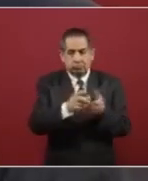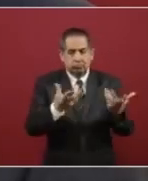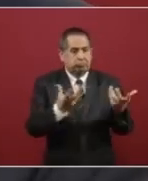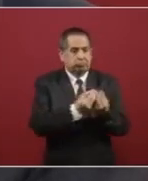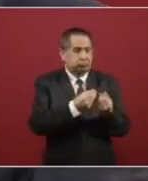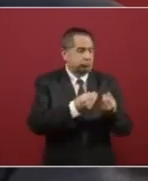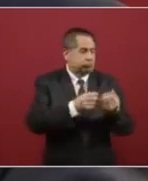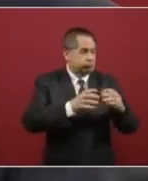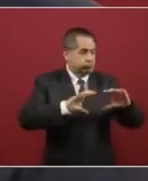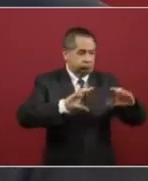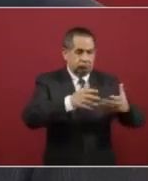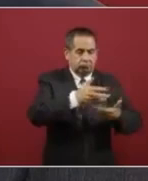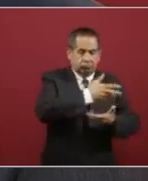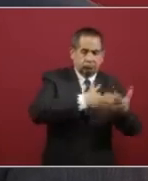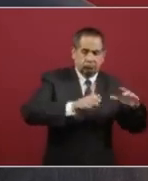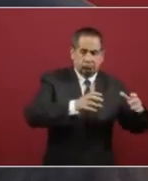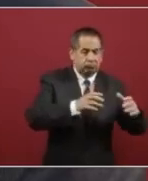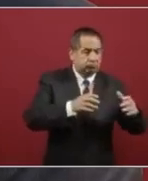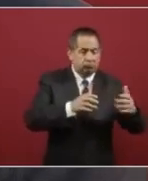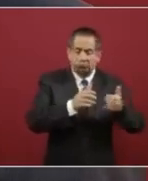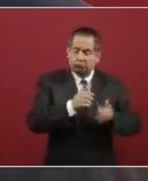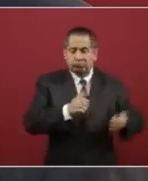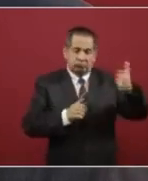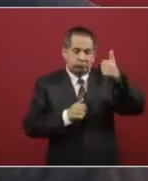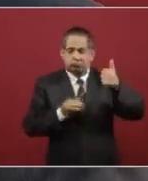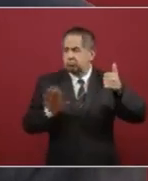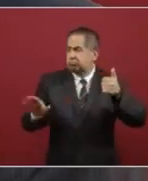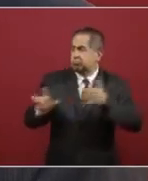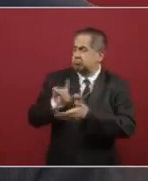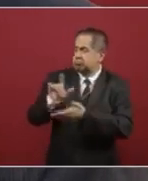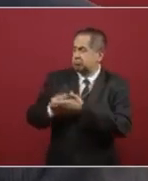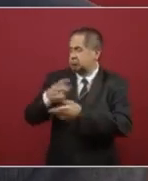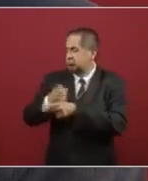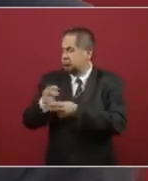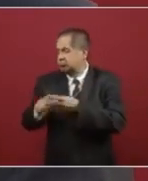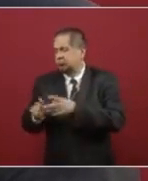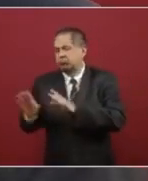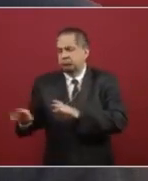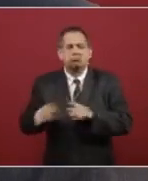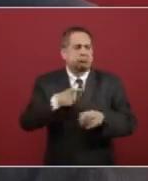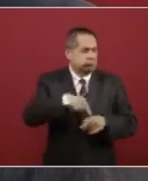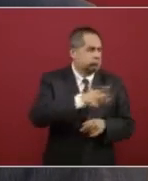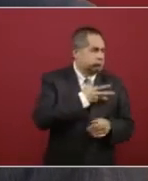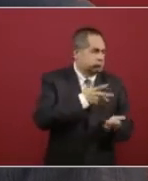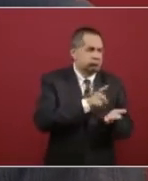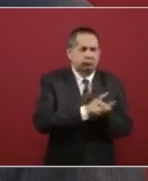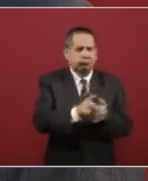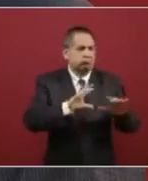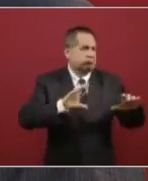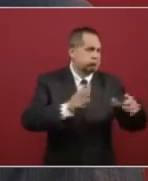y ese derecho está por encima de cualquier ley secundaria, de cualquier